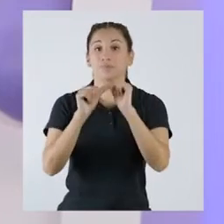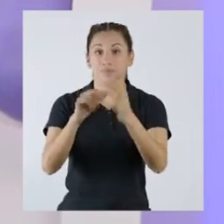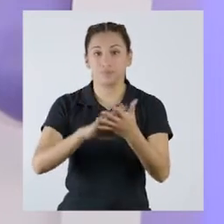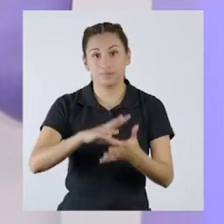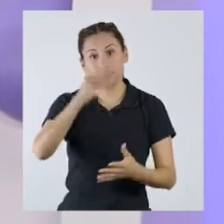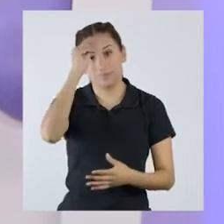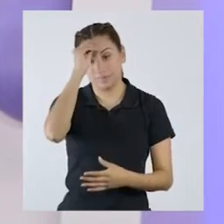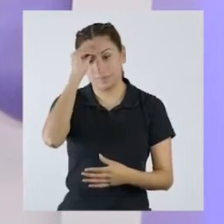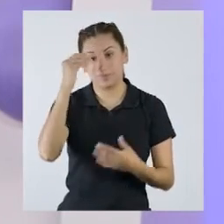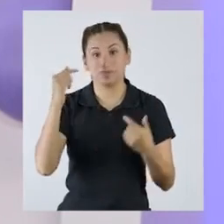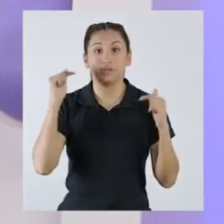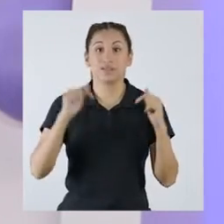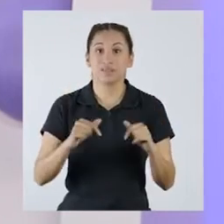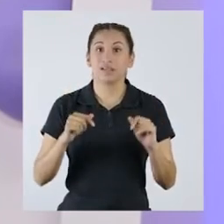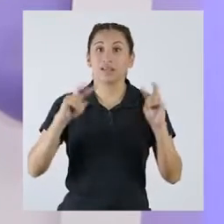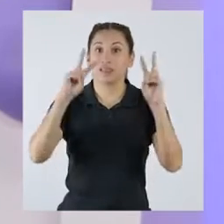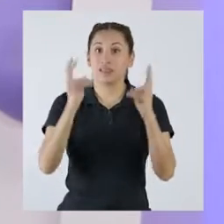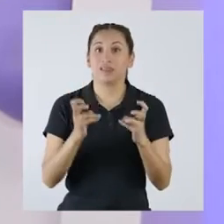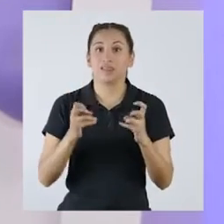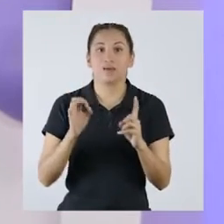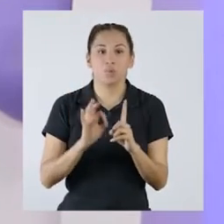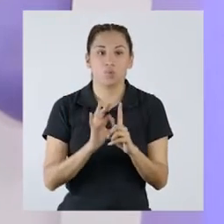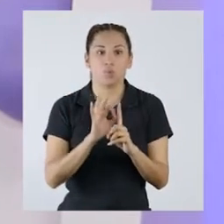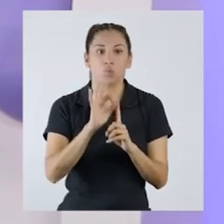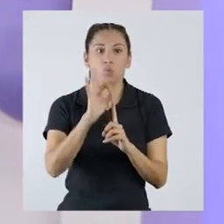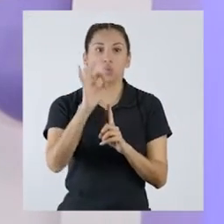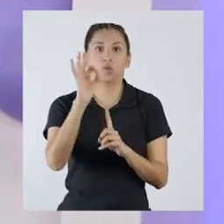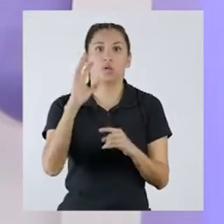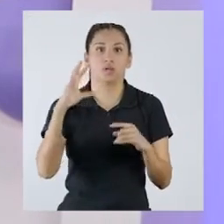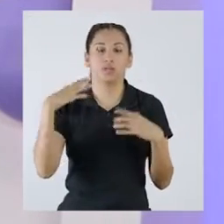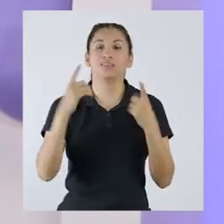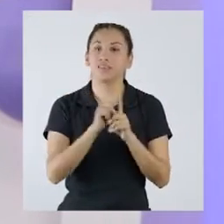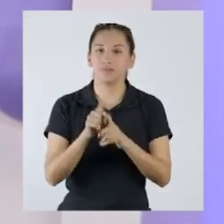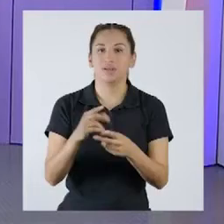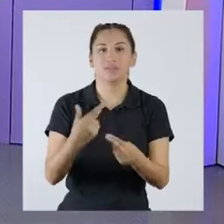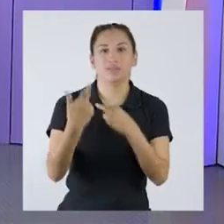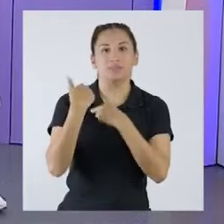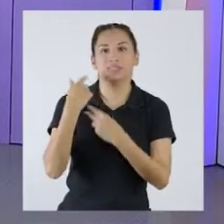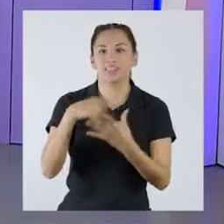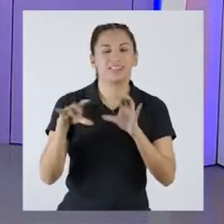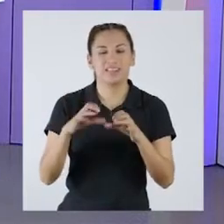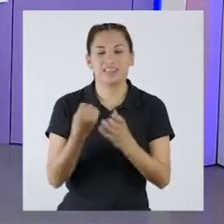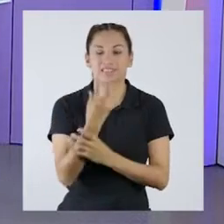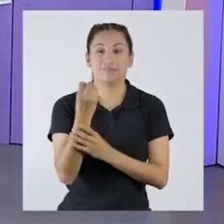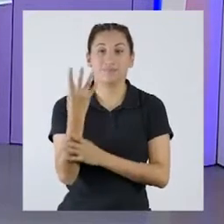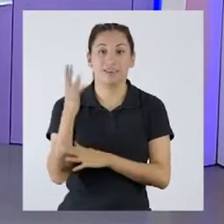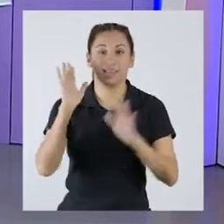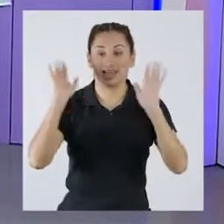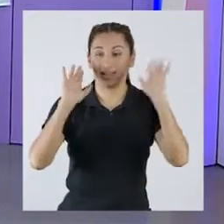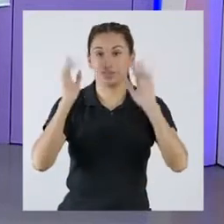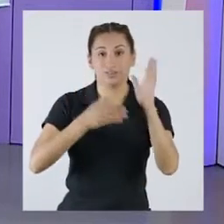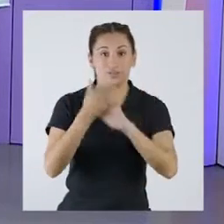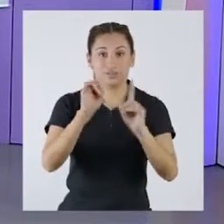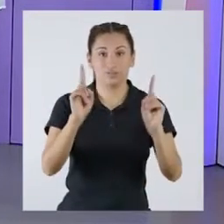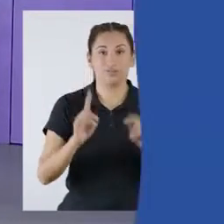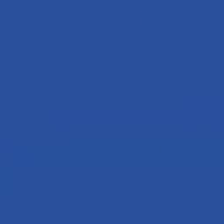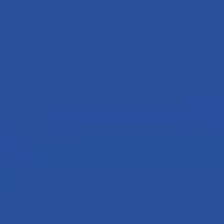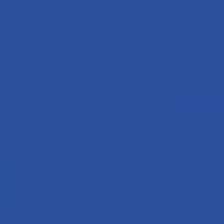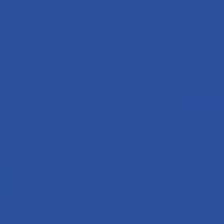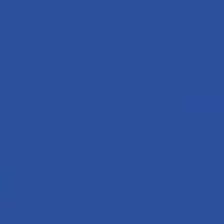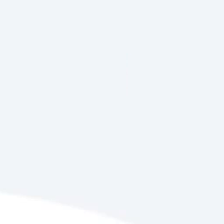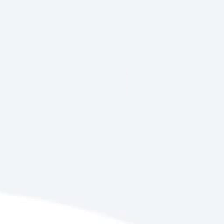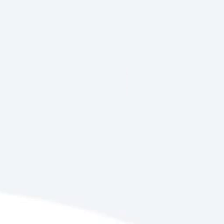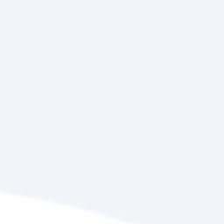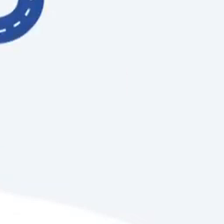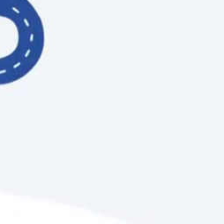seguir aprendiendo del efecto invernadero y la labor de nuestras plantas. ¡No se vayan!